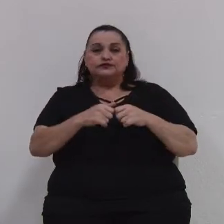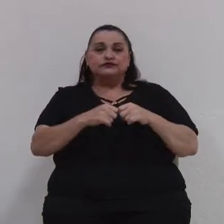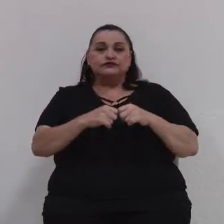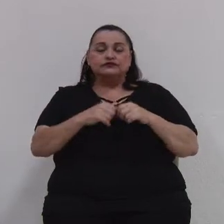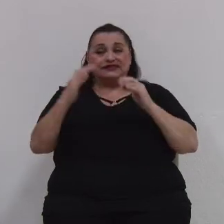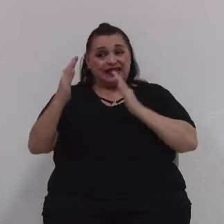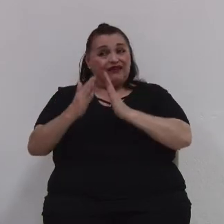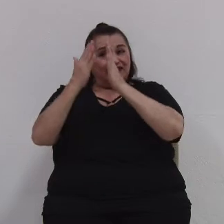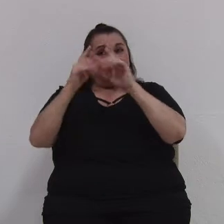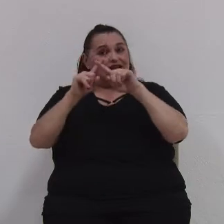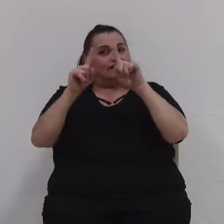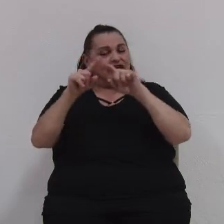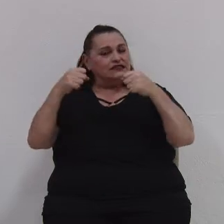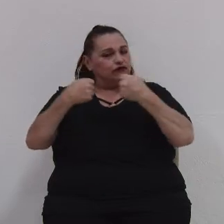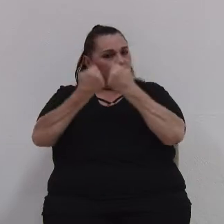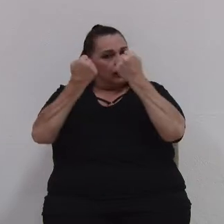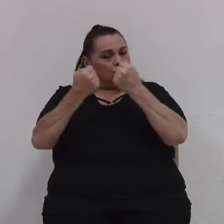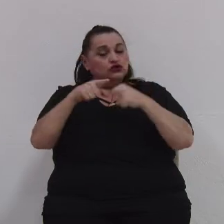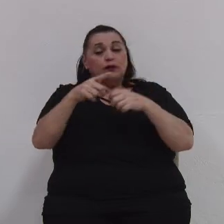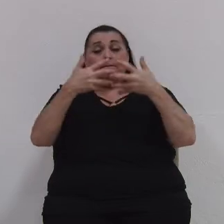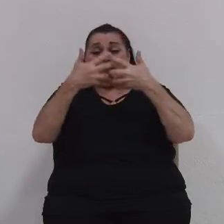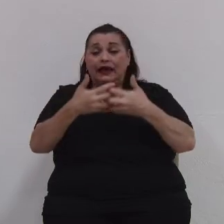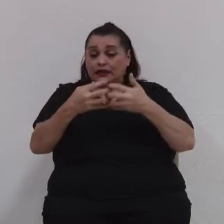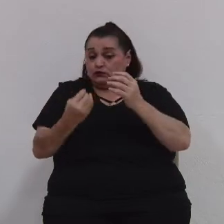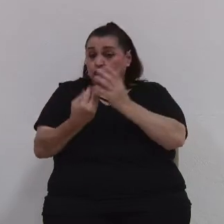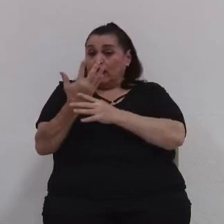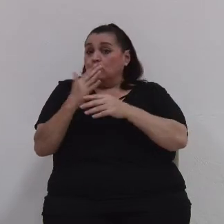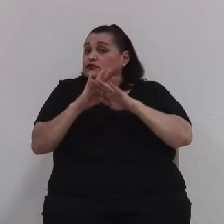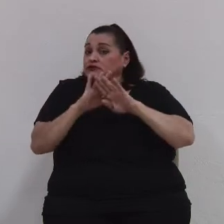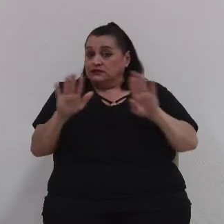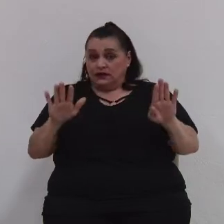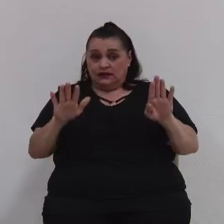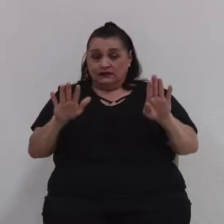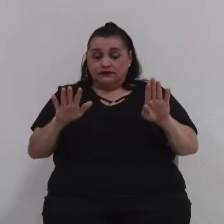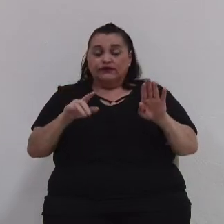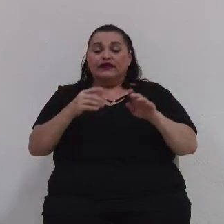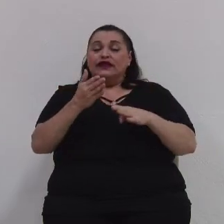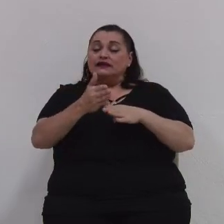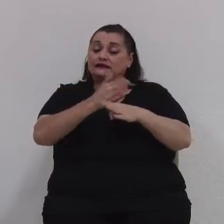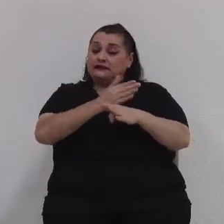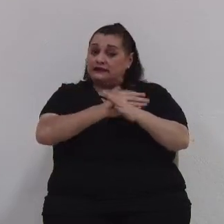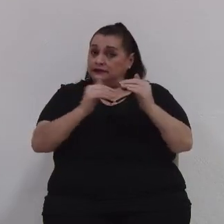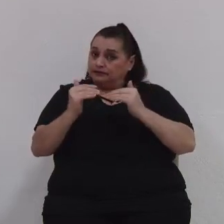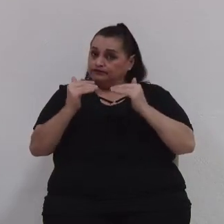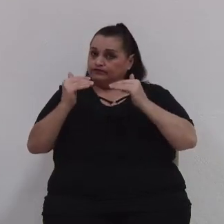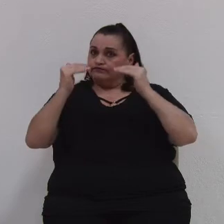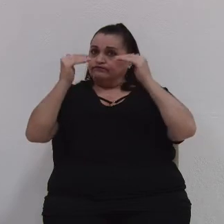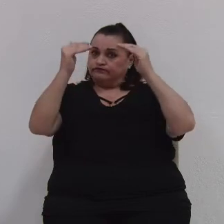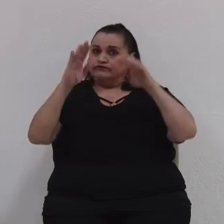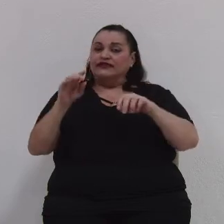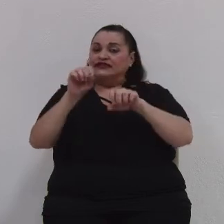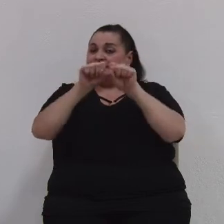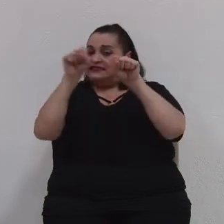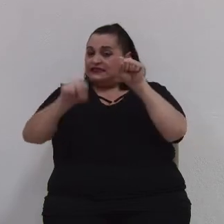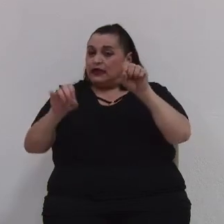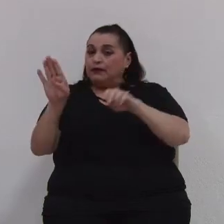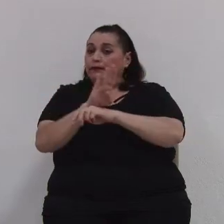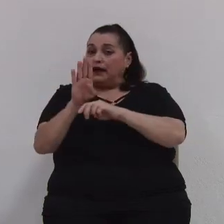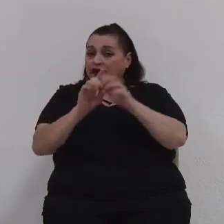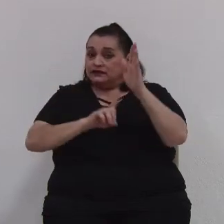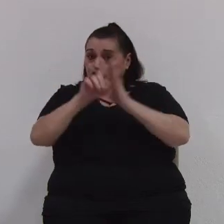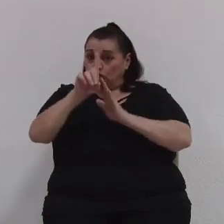Enfrenta una serie de desafíos, pero es un mecanismo ya creado. Escalar el sistema de banca de desarrollo, y probablemente eso va a